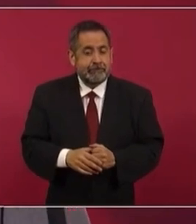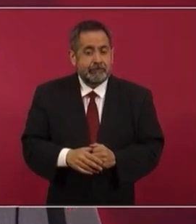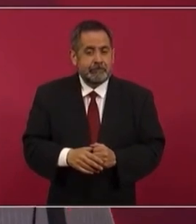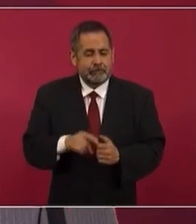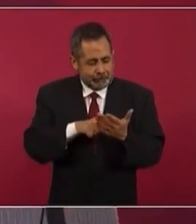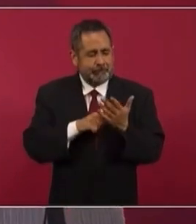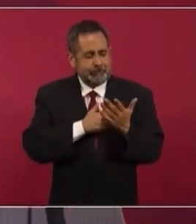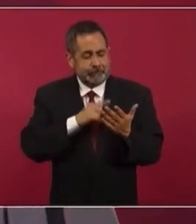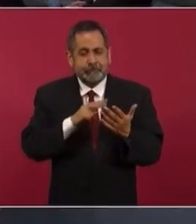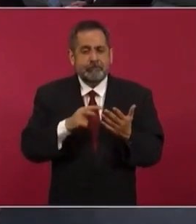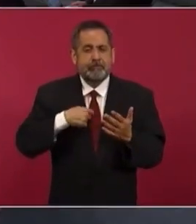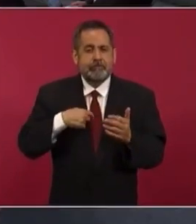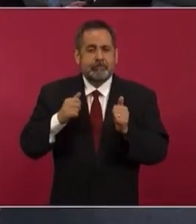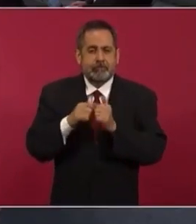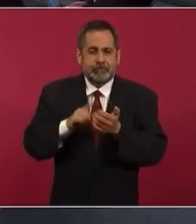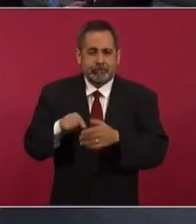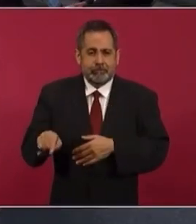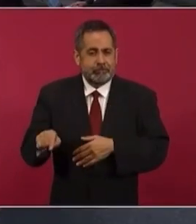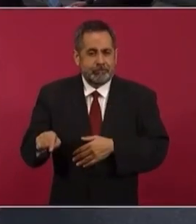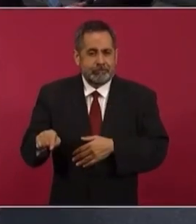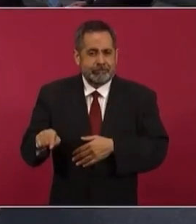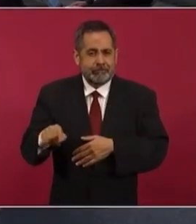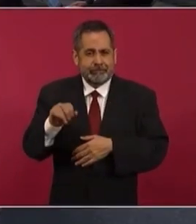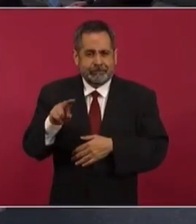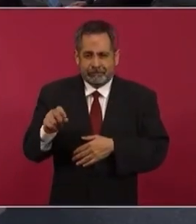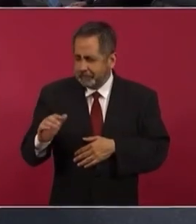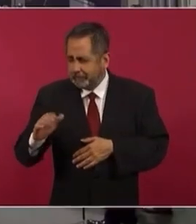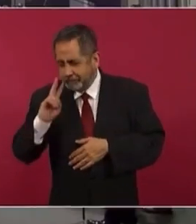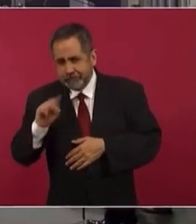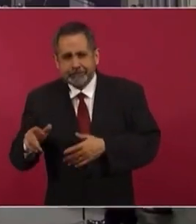Pues me gustó más uno donde estoy con Jesús, así.